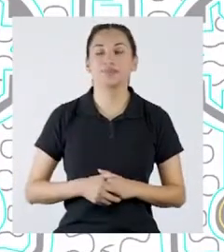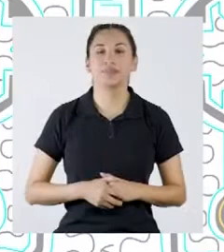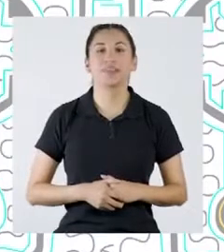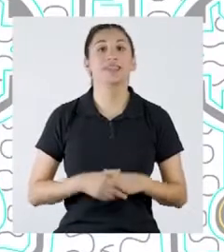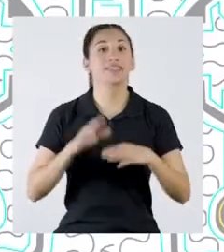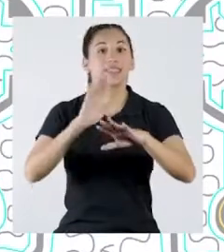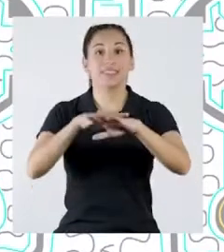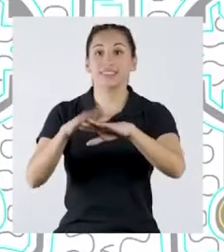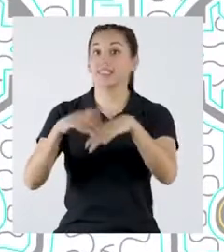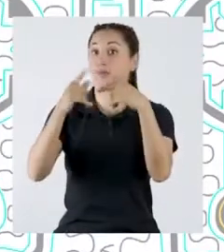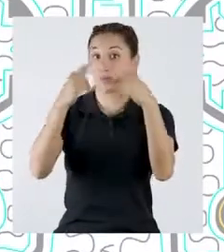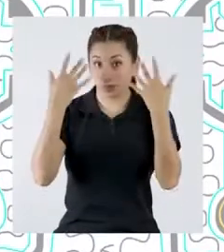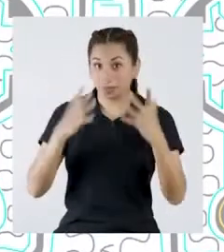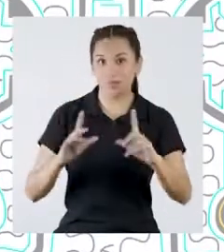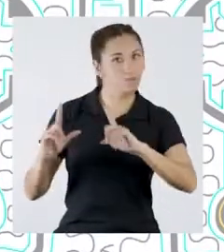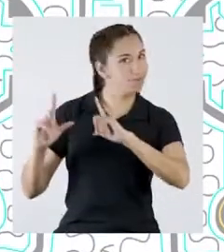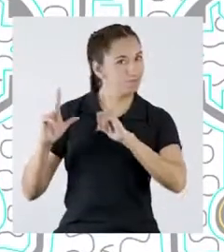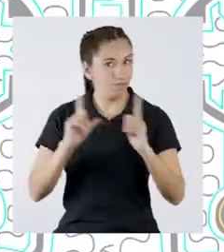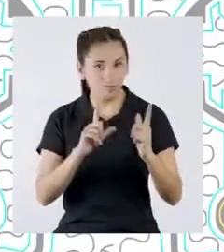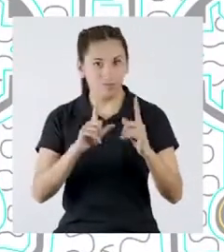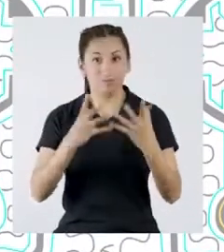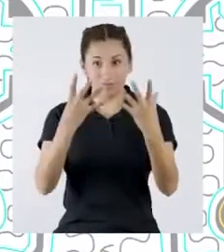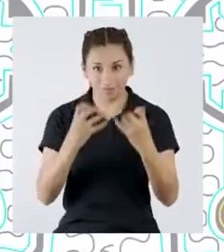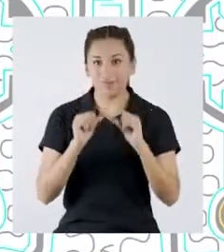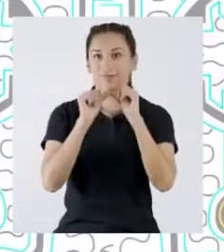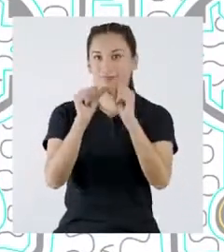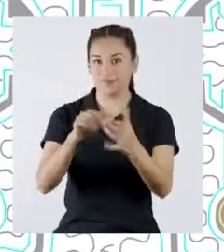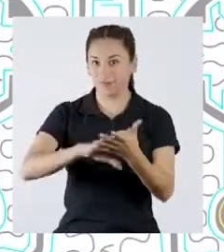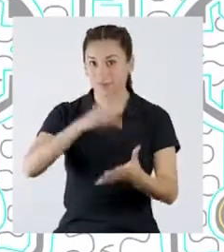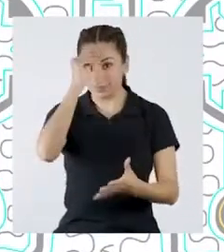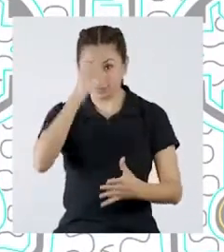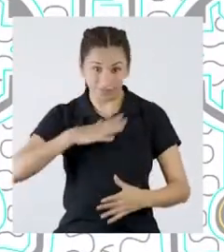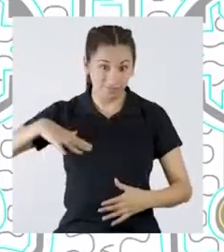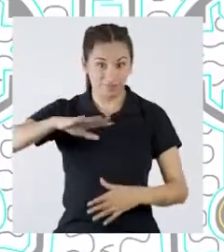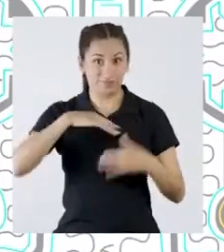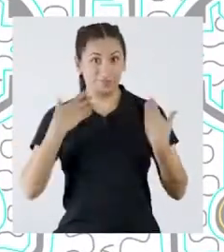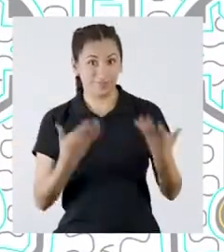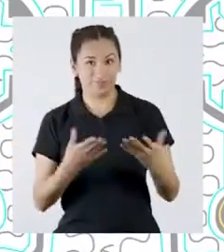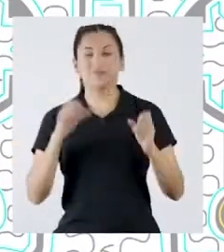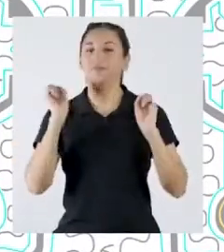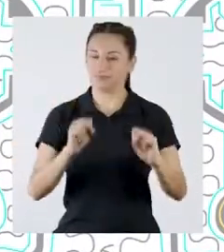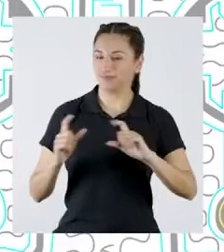Chicas y chicos, ¿están listas y listos para seguir aprendiendo con nosotros?